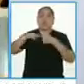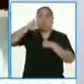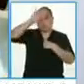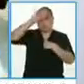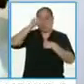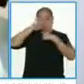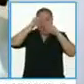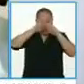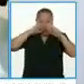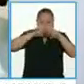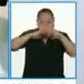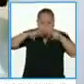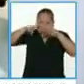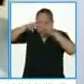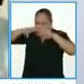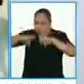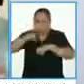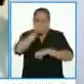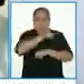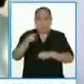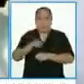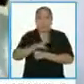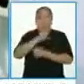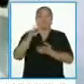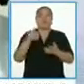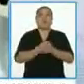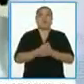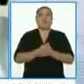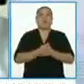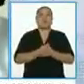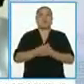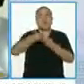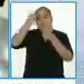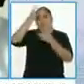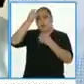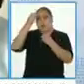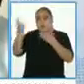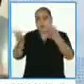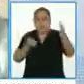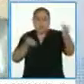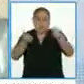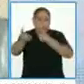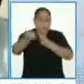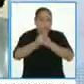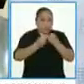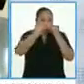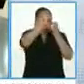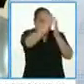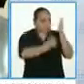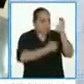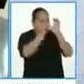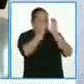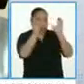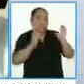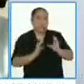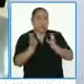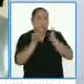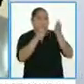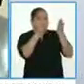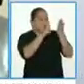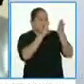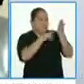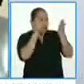Epidemiología, que en base a toda, valga la redundancia, base de datos de registros de defunciones, determinan por criterios